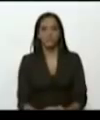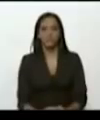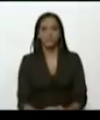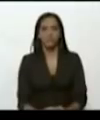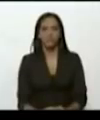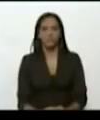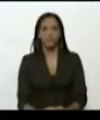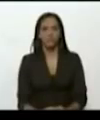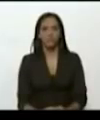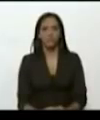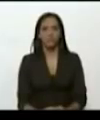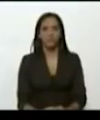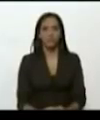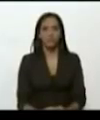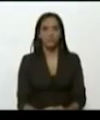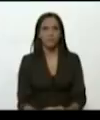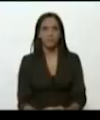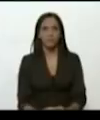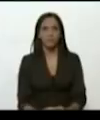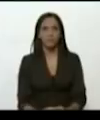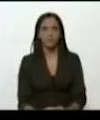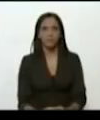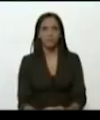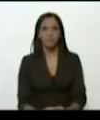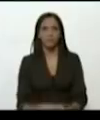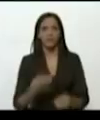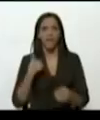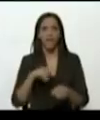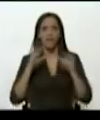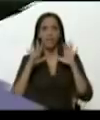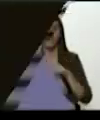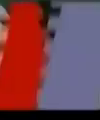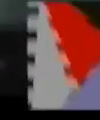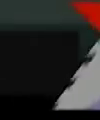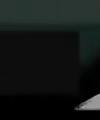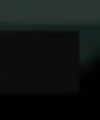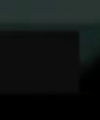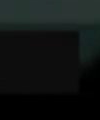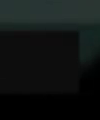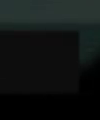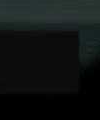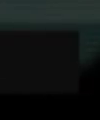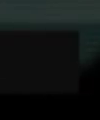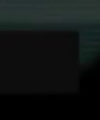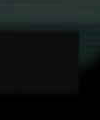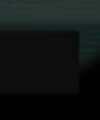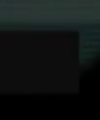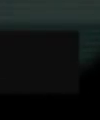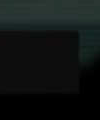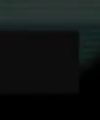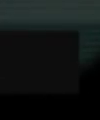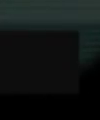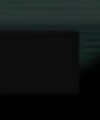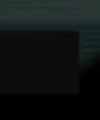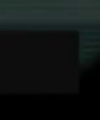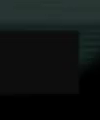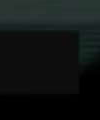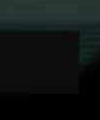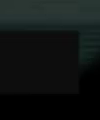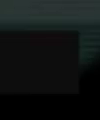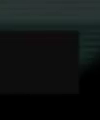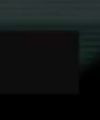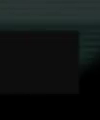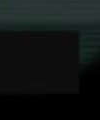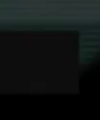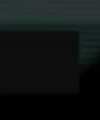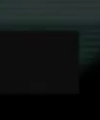Entiendo que hay un total de 15 vehículos que van a salir de bóveda. De esos 15 vehículos hay una distribución entre